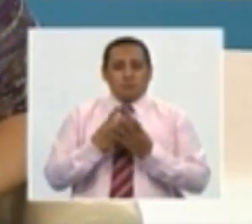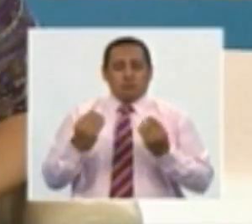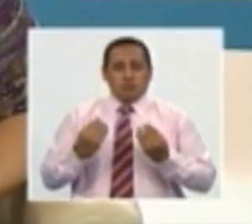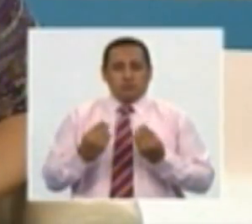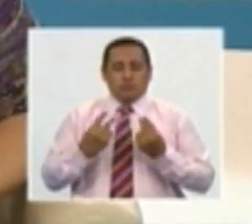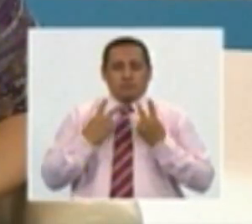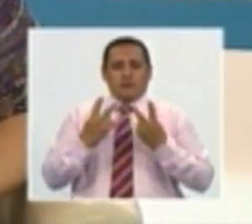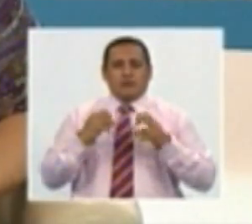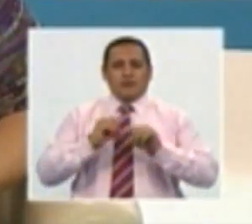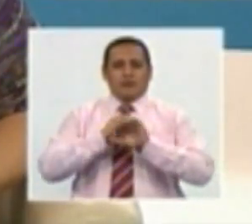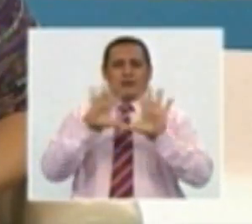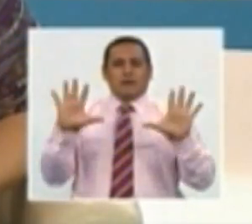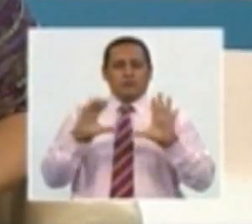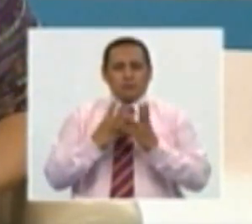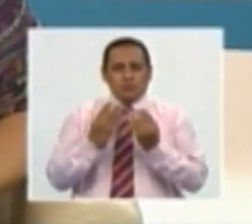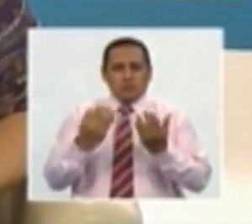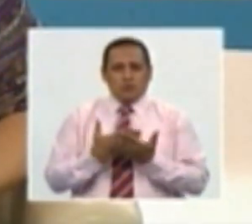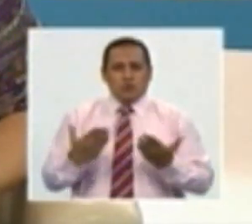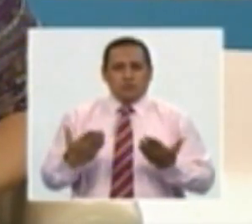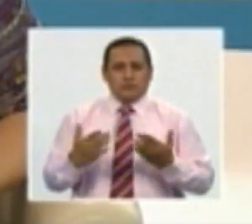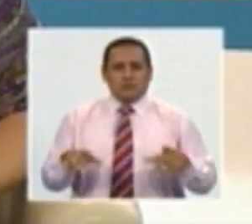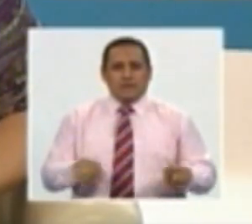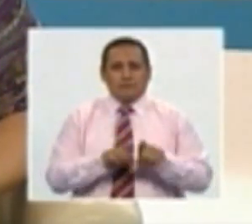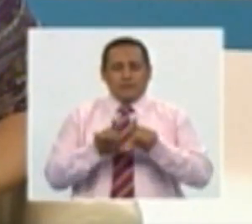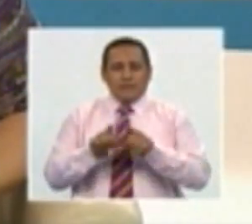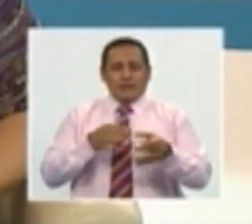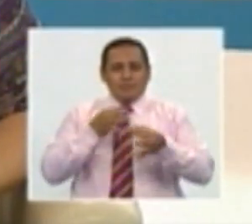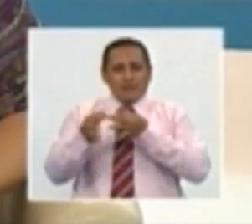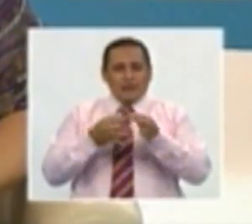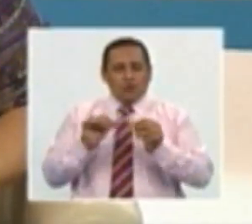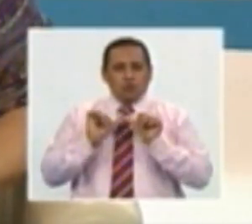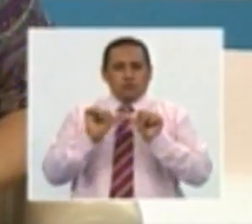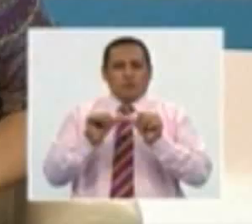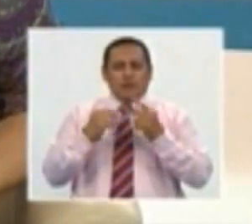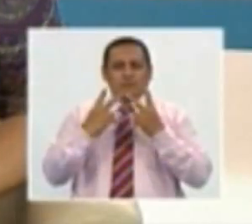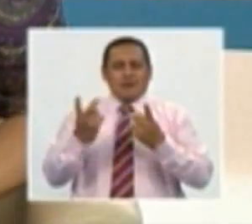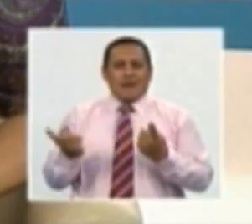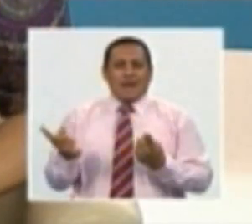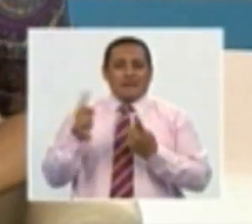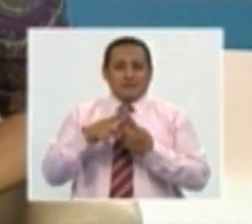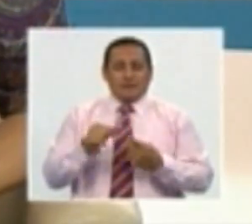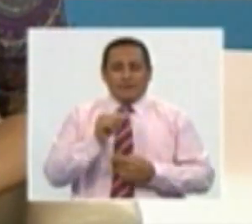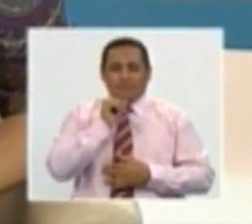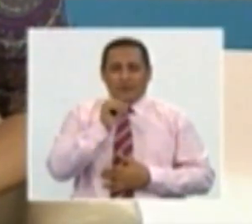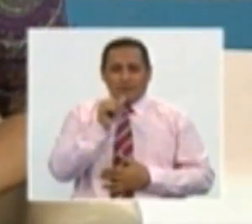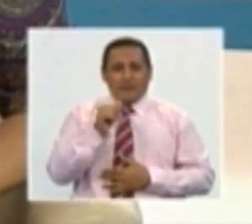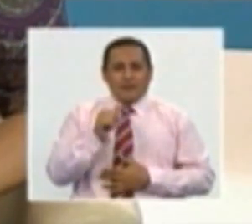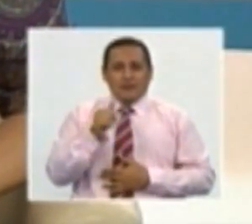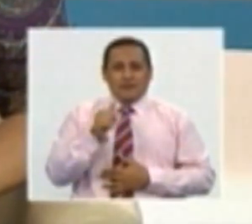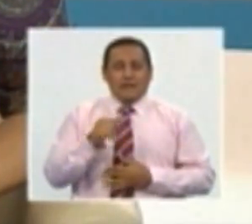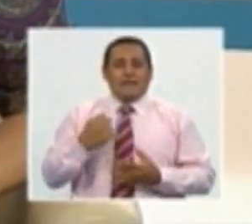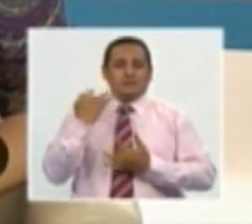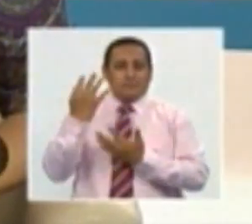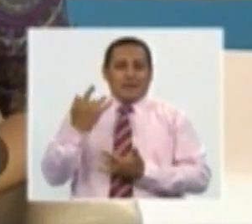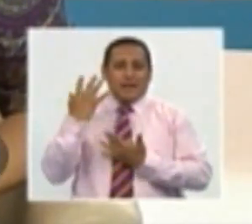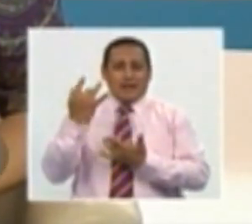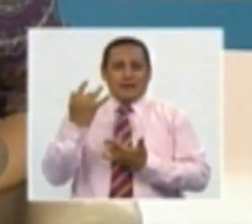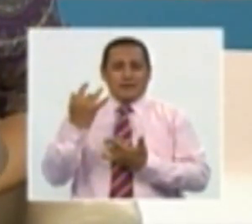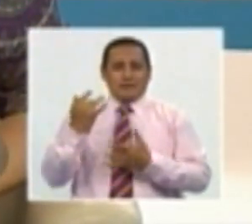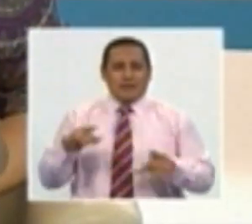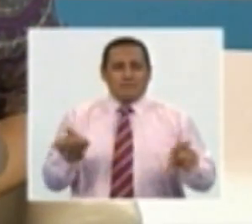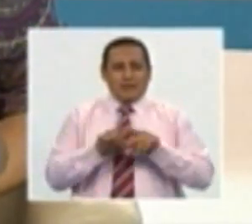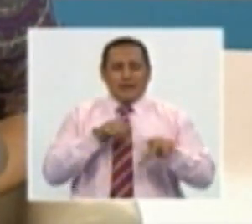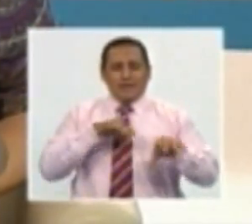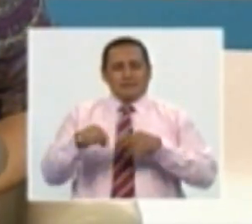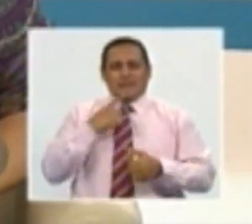quedado así como ya muy claro todos los puntos que hay que seguir. Qué pena que todavía haya que esperar